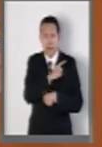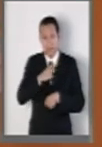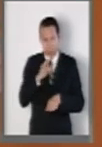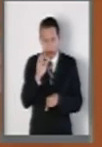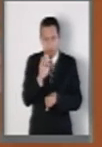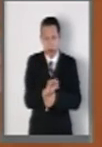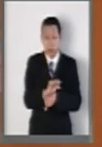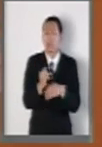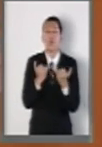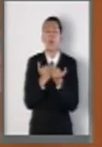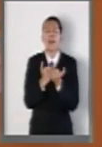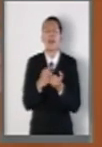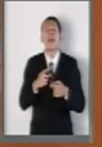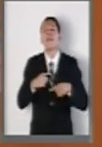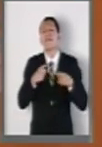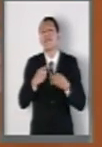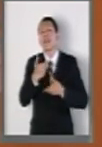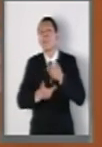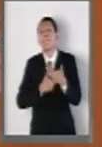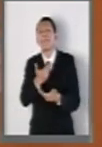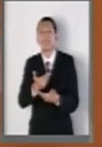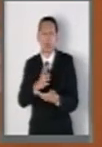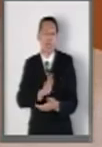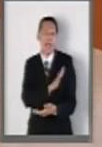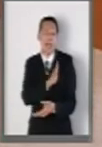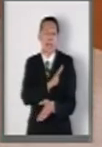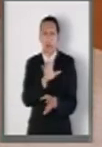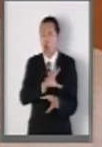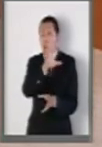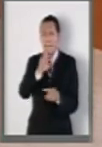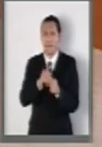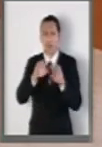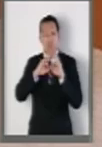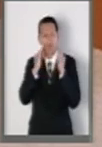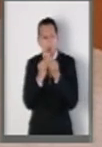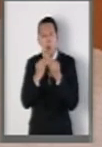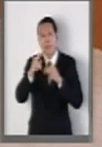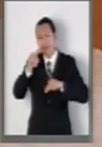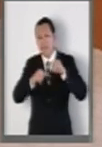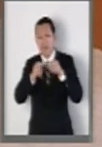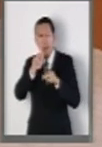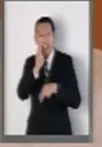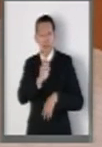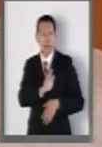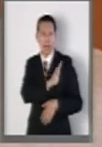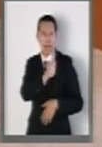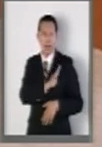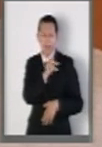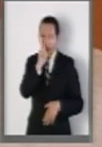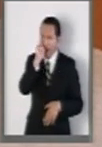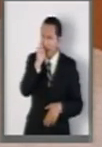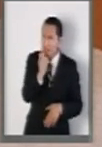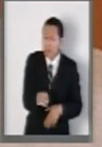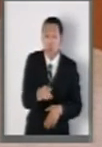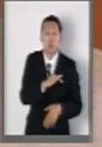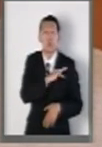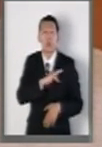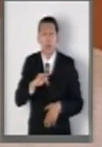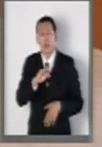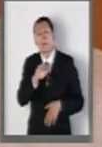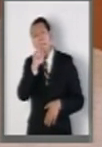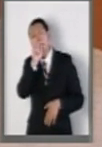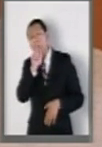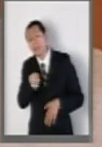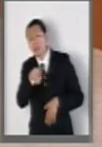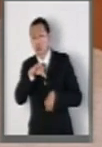de calidad en todas formas y niveles, entendiendo calidad como que sean apropiados médica y